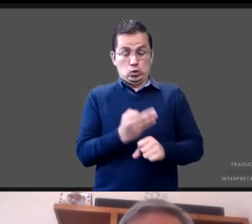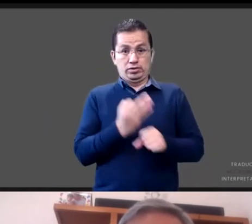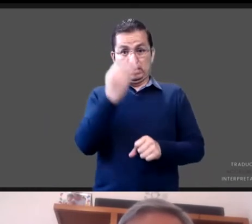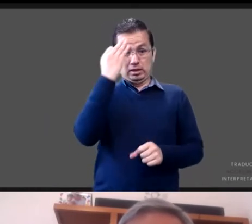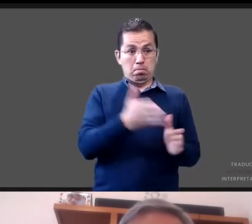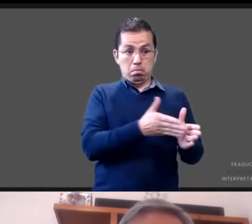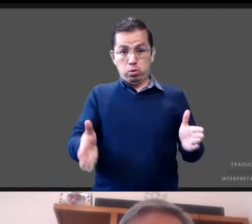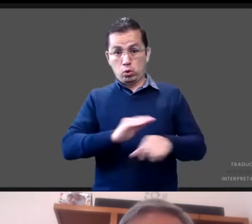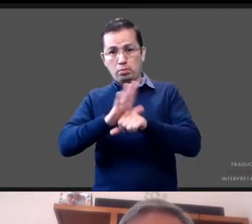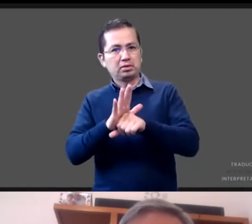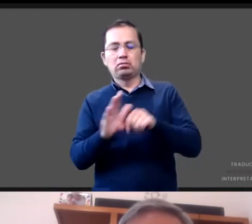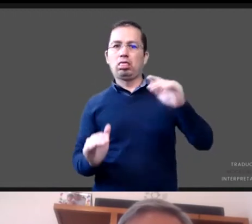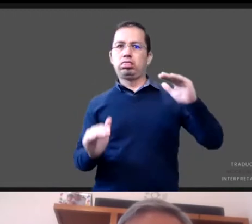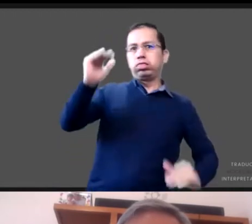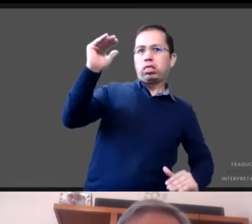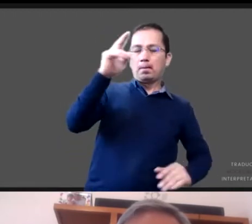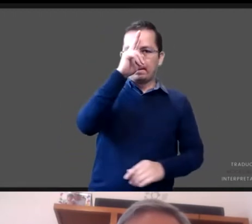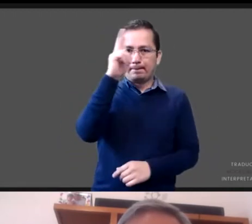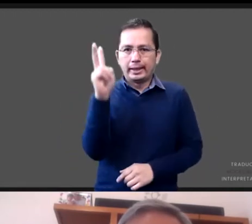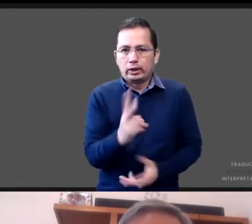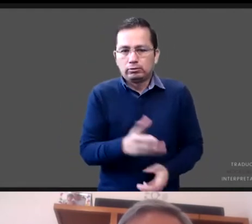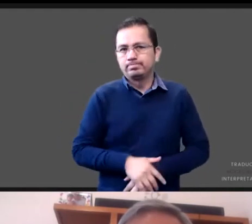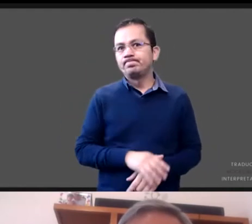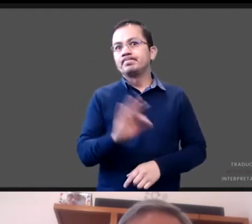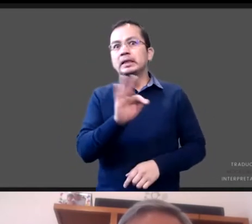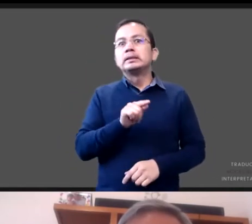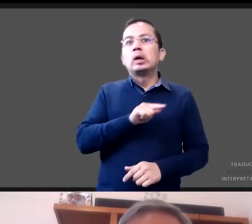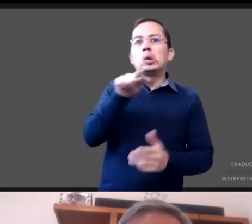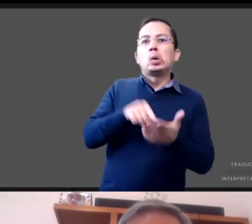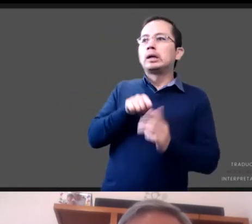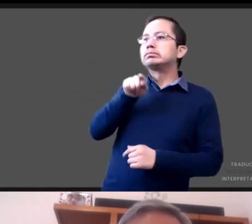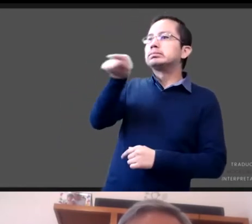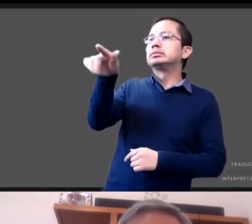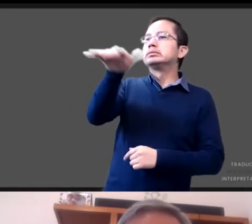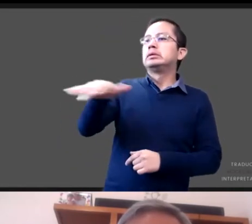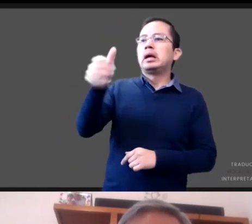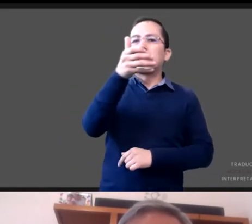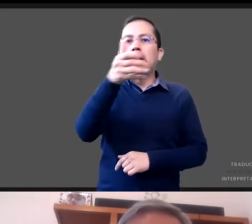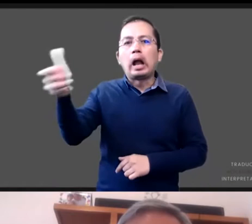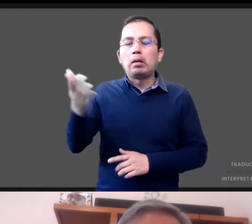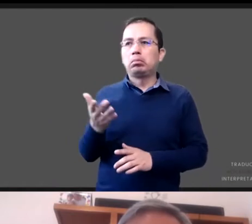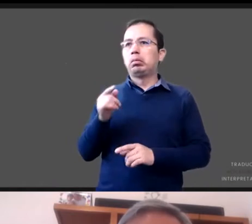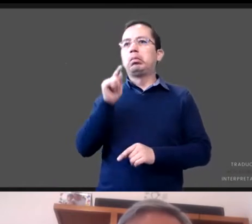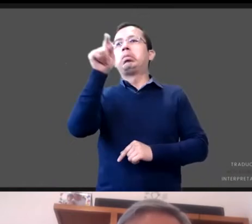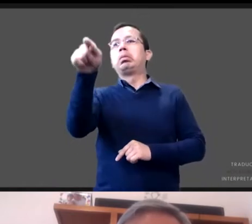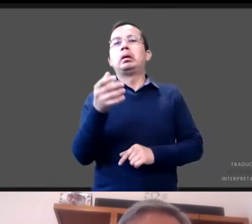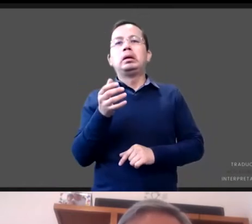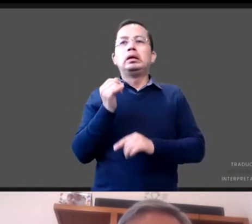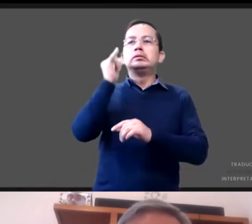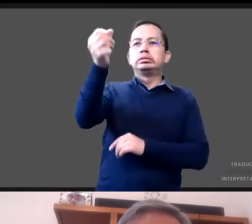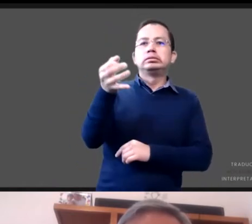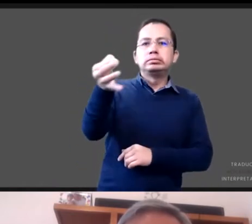Por supuesto, en los espacios menos privilegiados, en las zonas rurales, etcétera, pues el acceso al